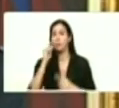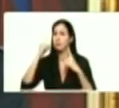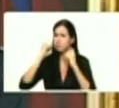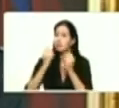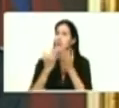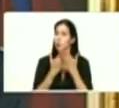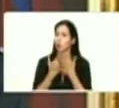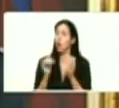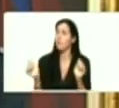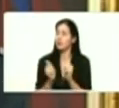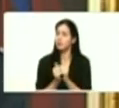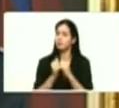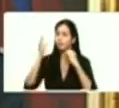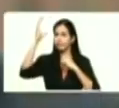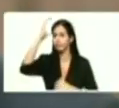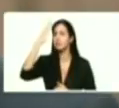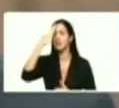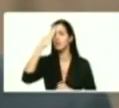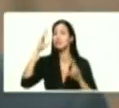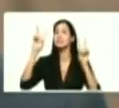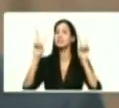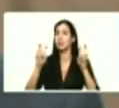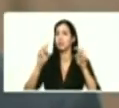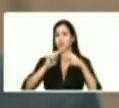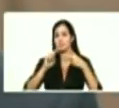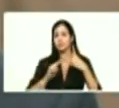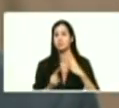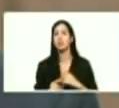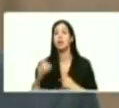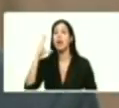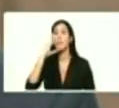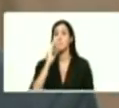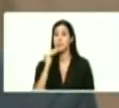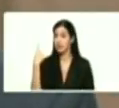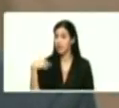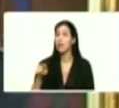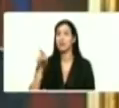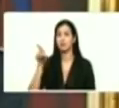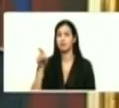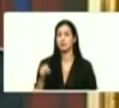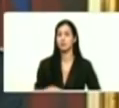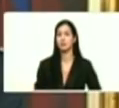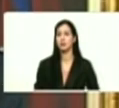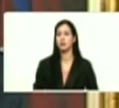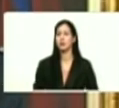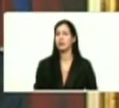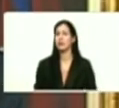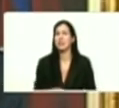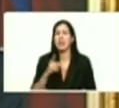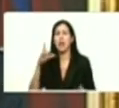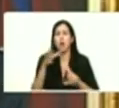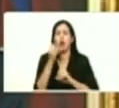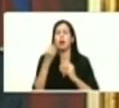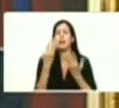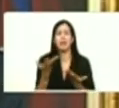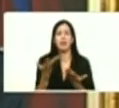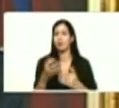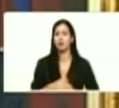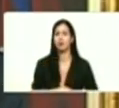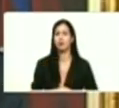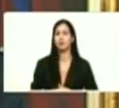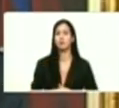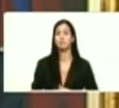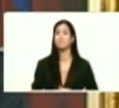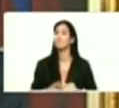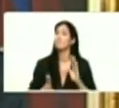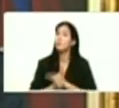gran conocedor de estos temas experto en estos temas una de las cosas que tenemos que lograr es aplicar